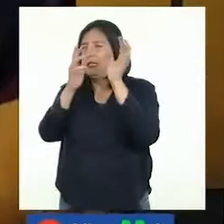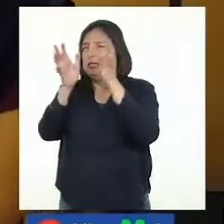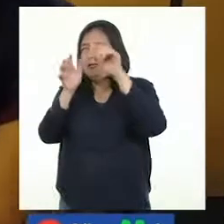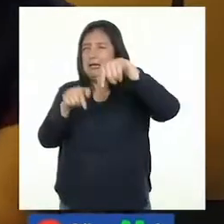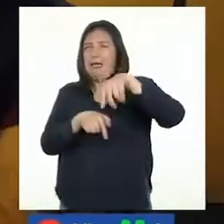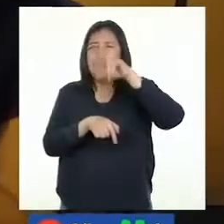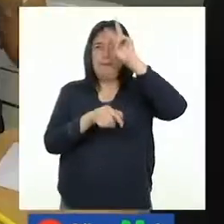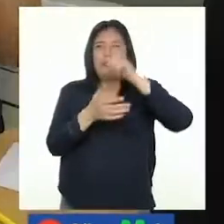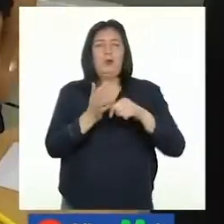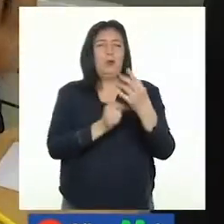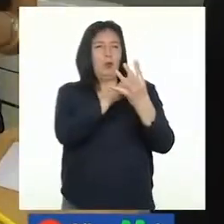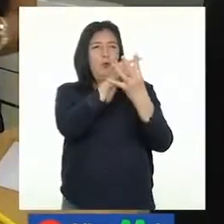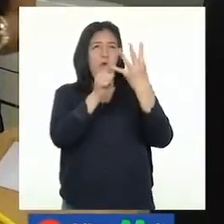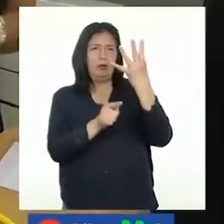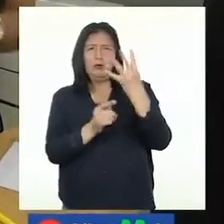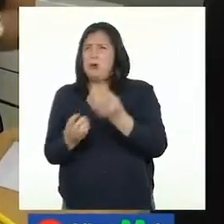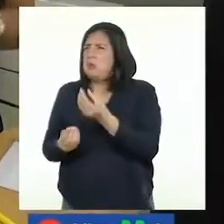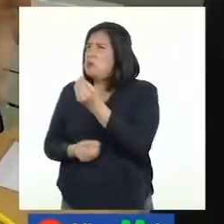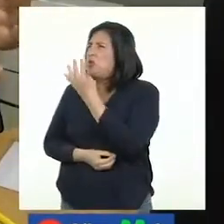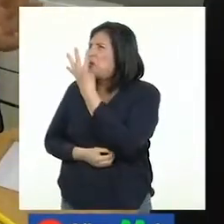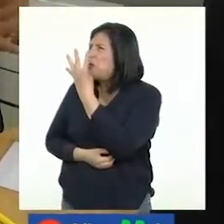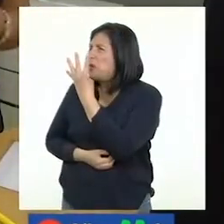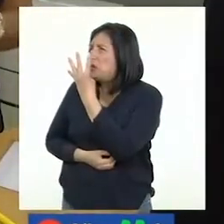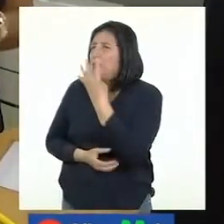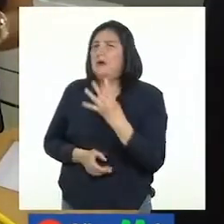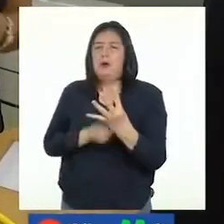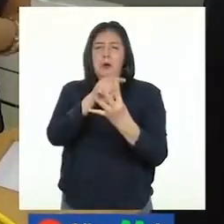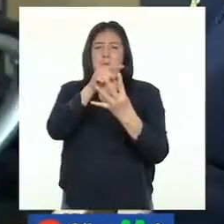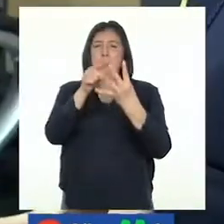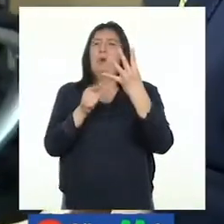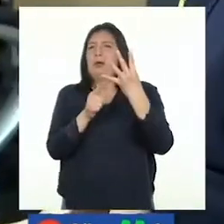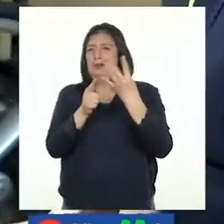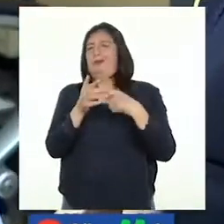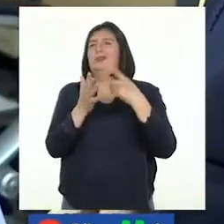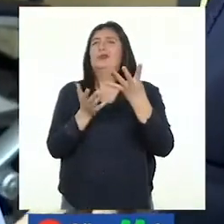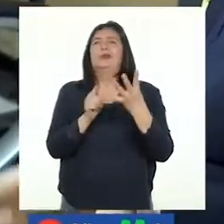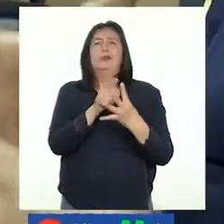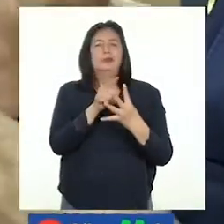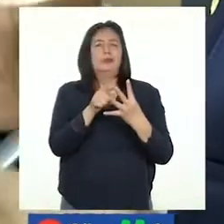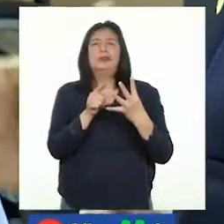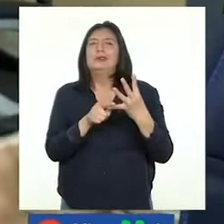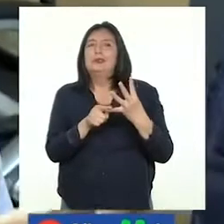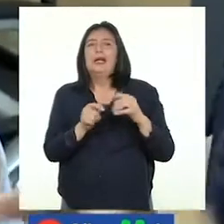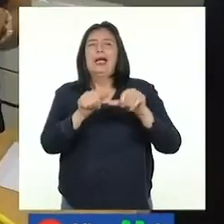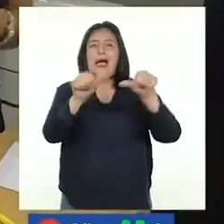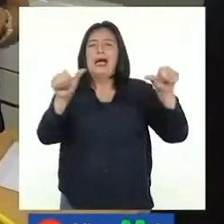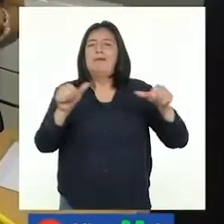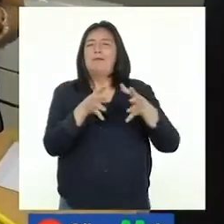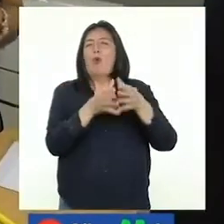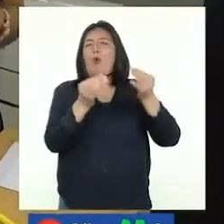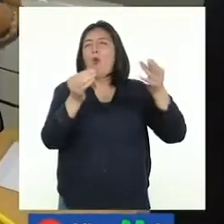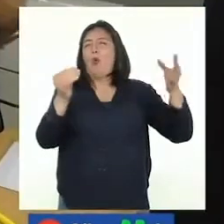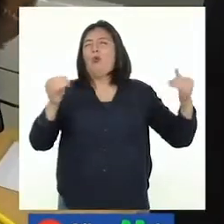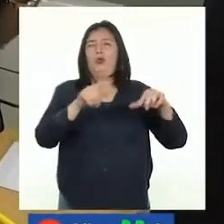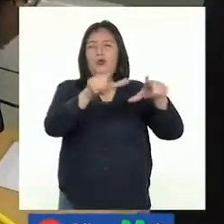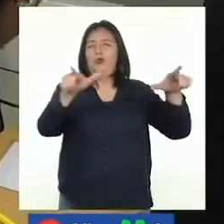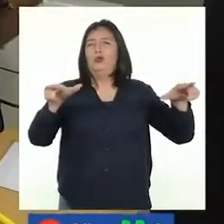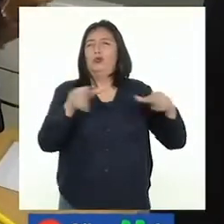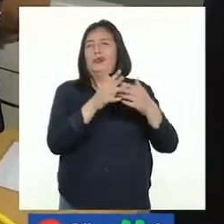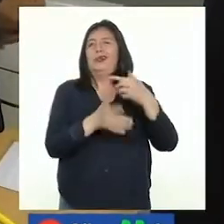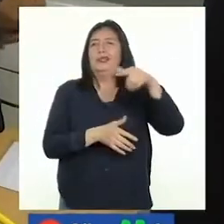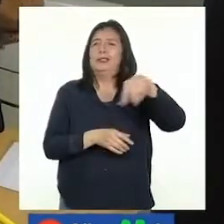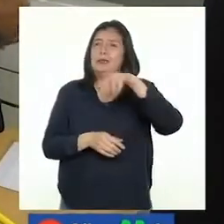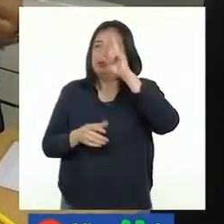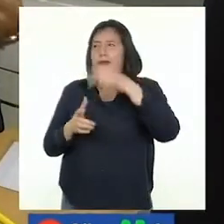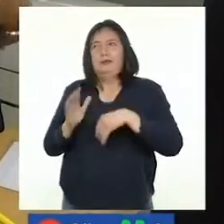identificado 4 de ellos. ¿Y por qué 4? 4 son los que abarcan áreas más extensas en nuestro país son los